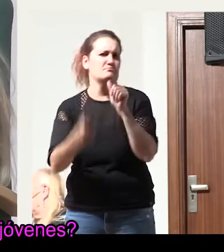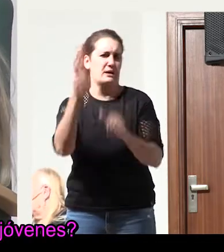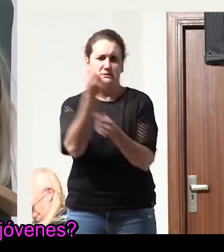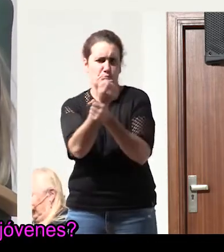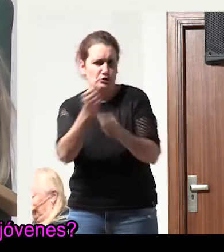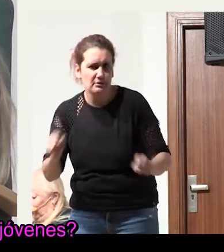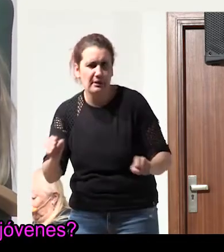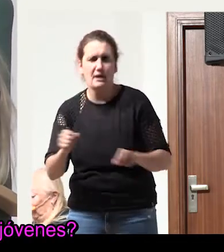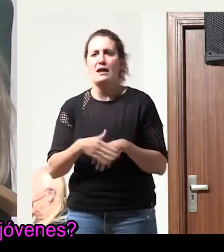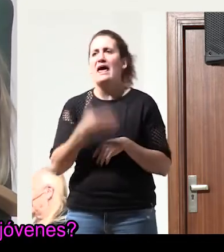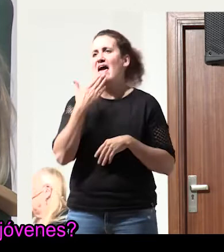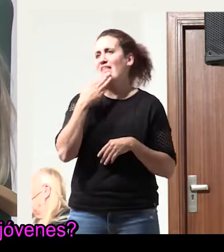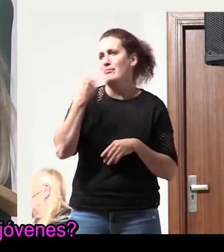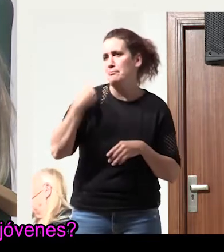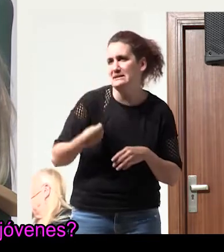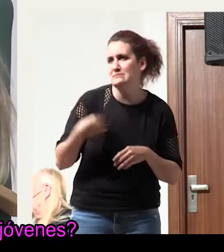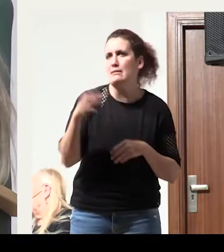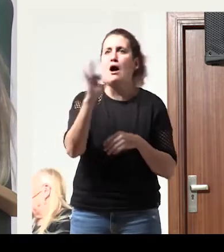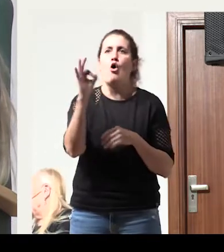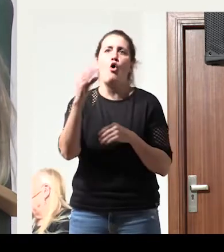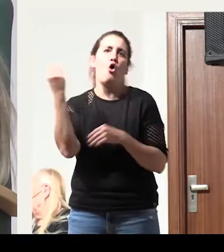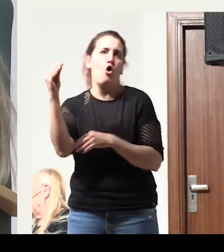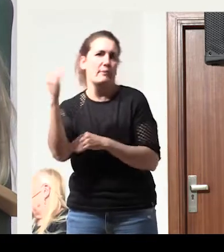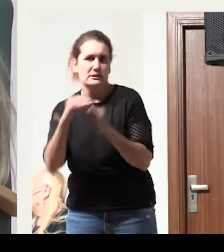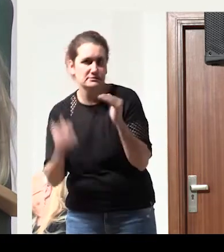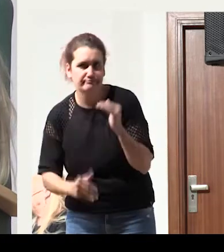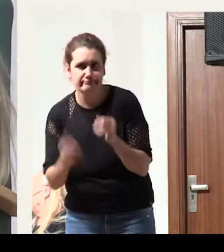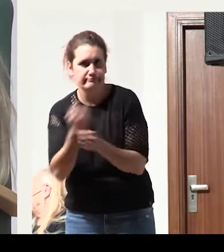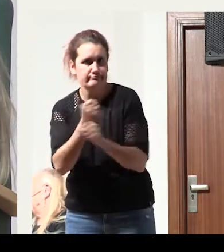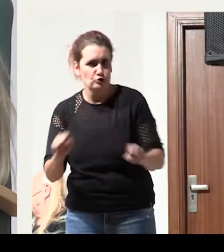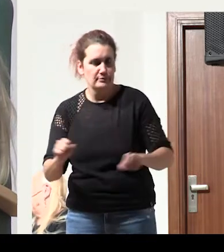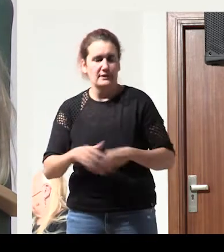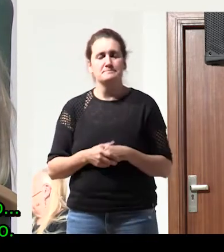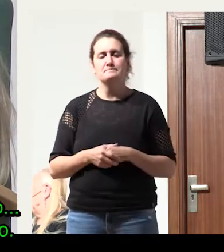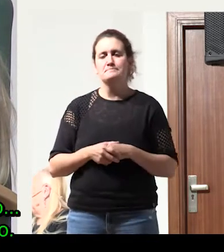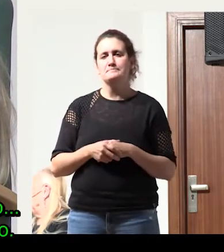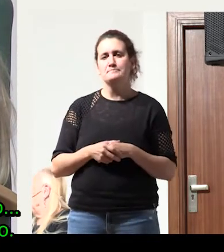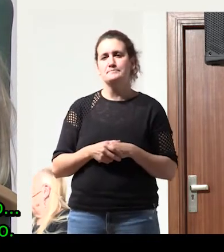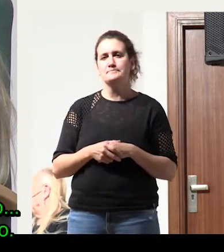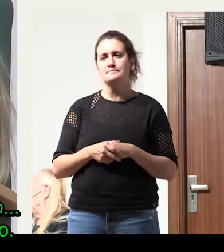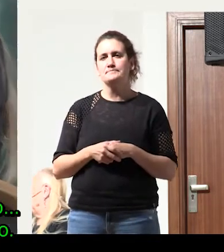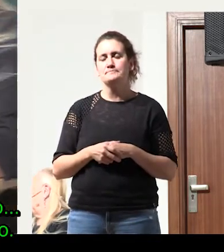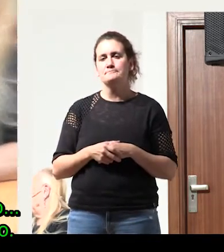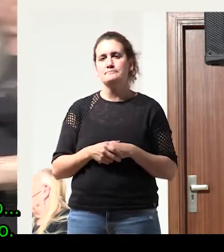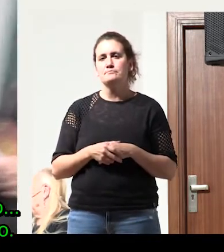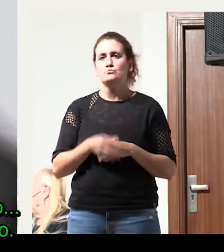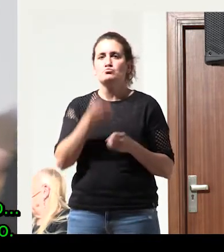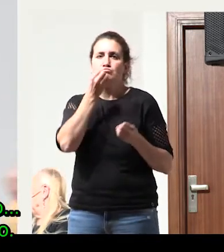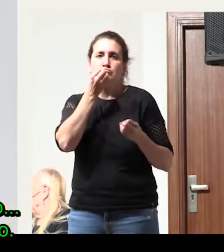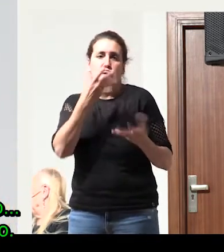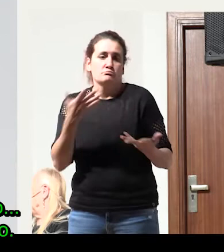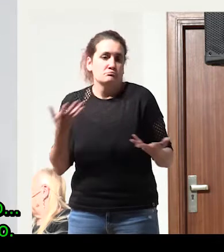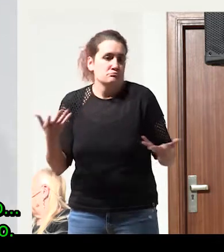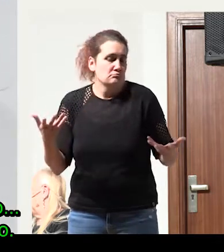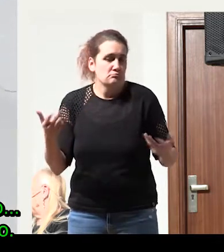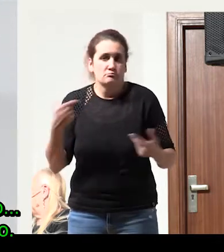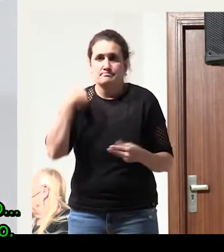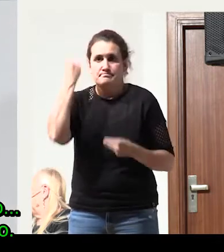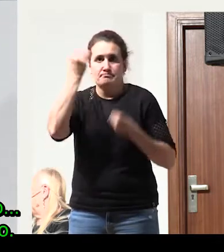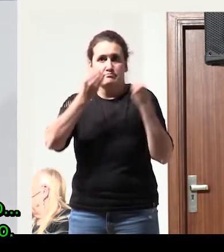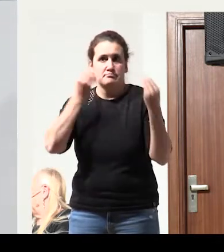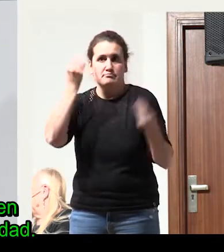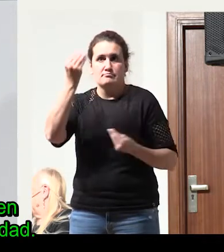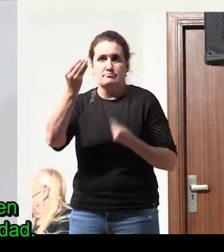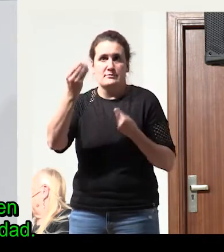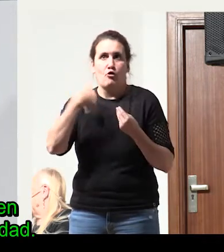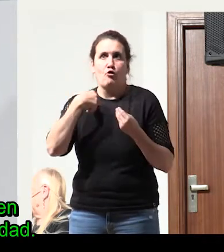ni mucho menos con personas más jóvenes? Bueno, yo creo que es que no tengo yo la fórmula